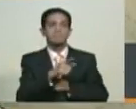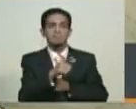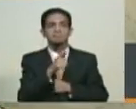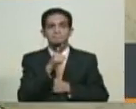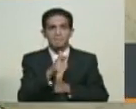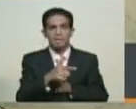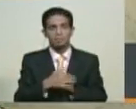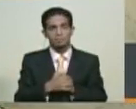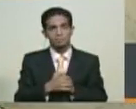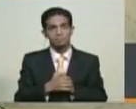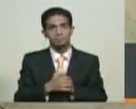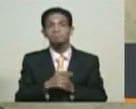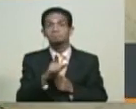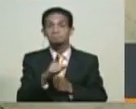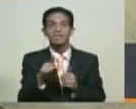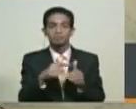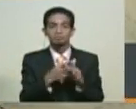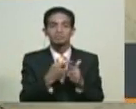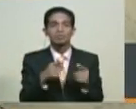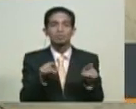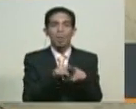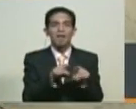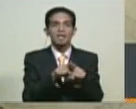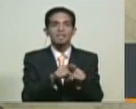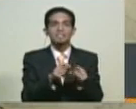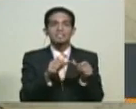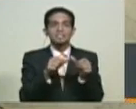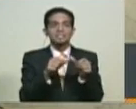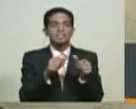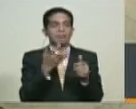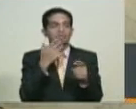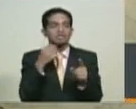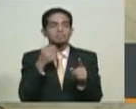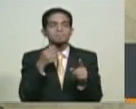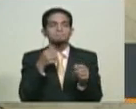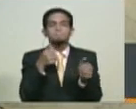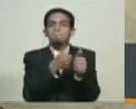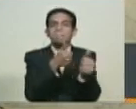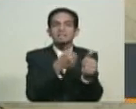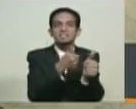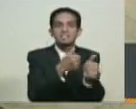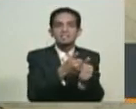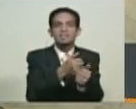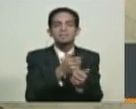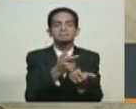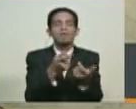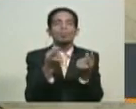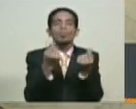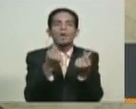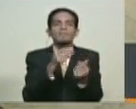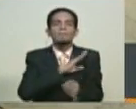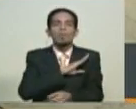Y así por el estilo nos persiguen todas las cuentas. Persiguen las cuentas de PDVSA.